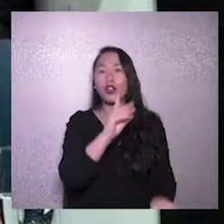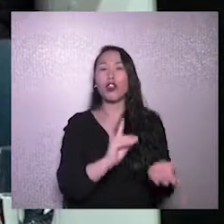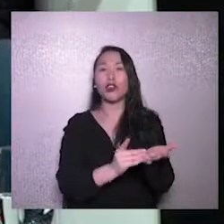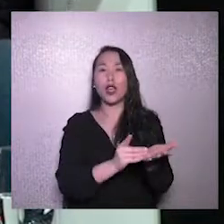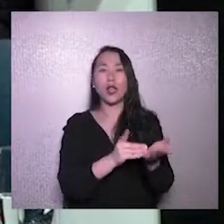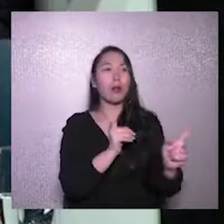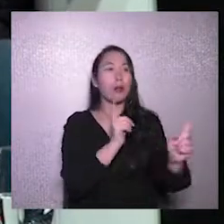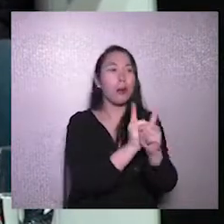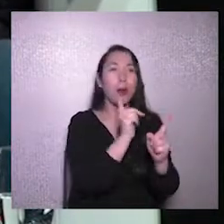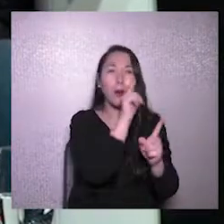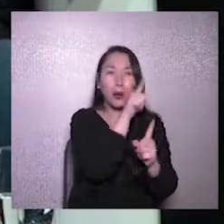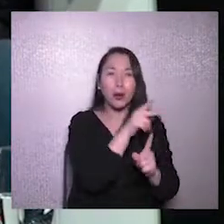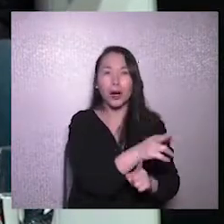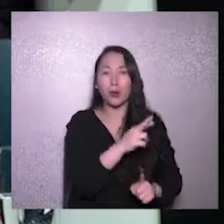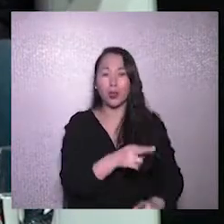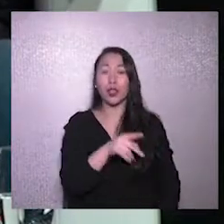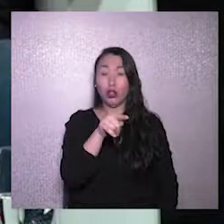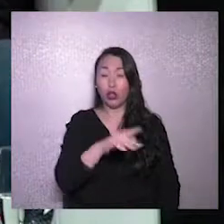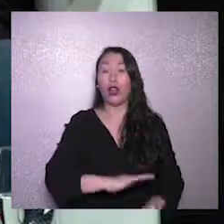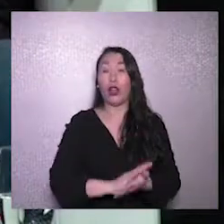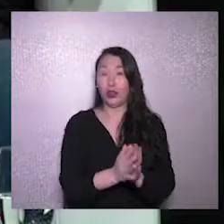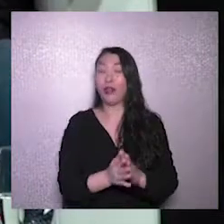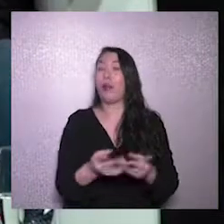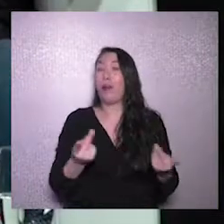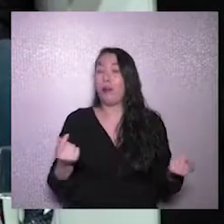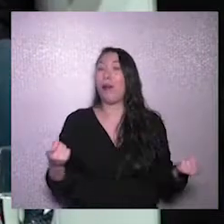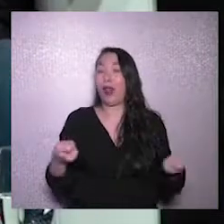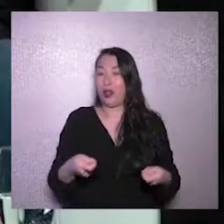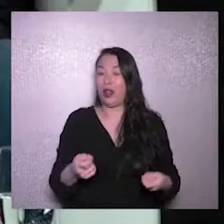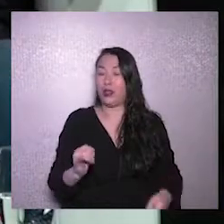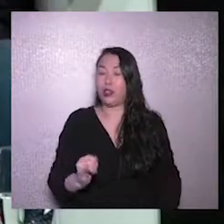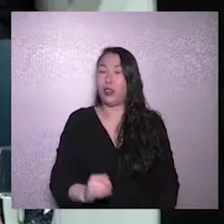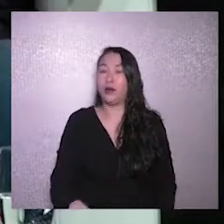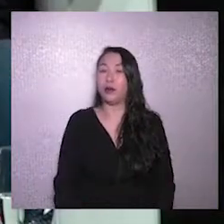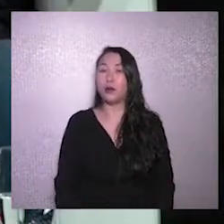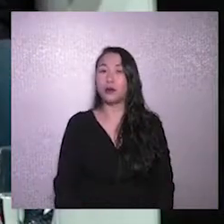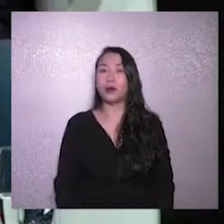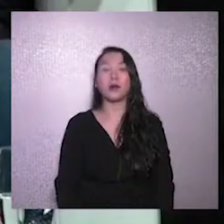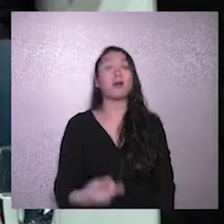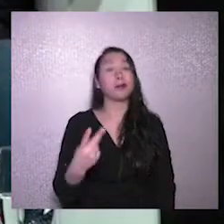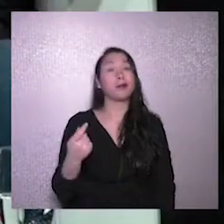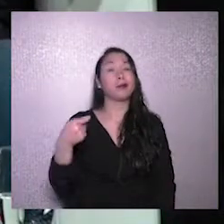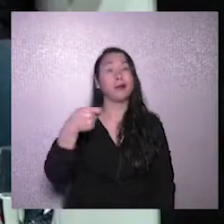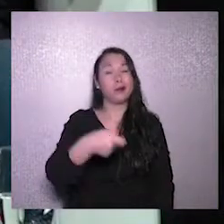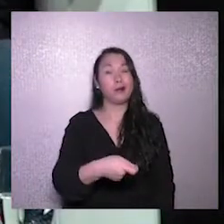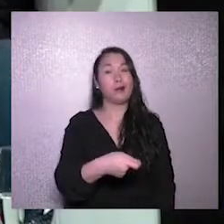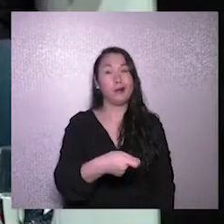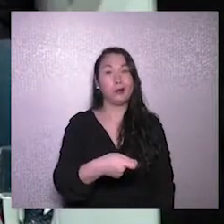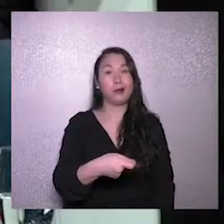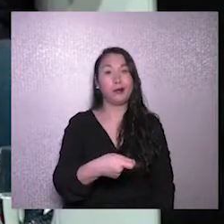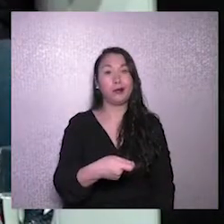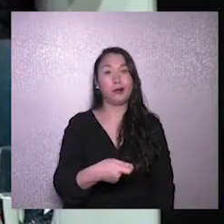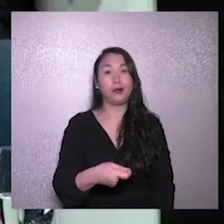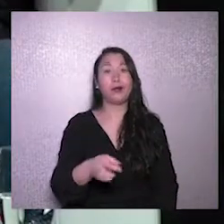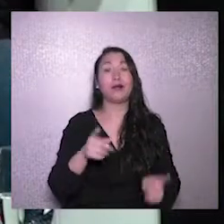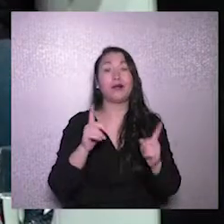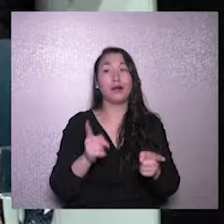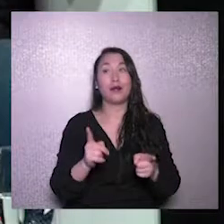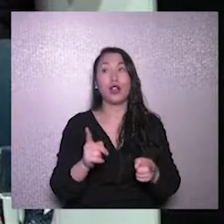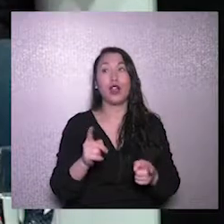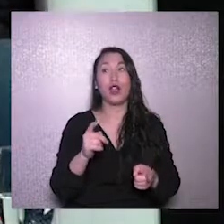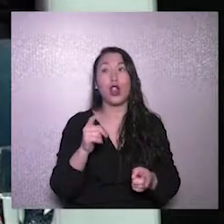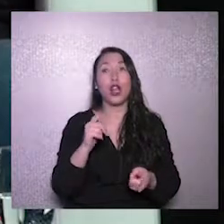esto tiene un costo. Costo que va a tener que ser reestudiado,